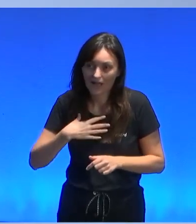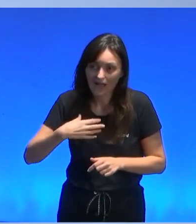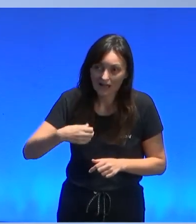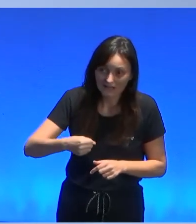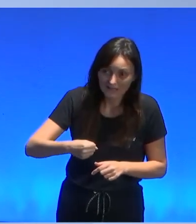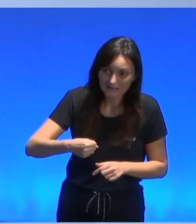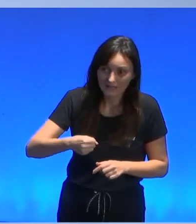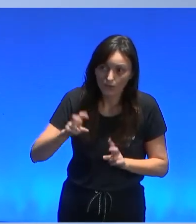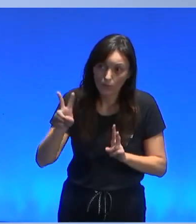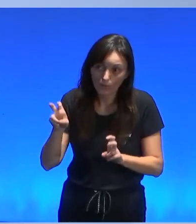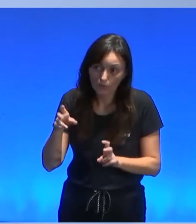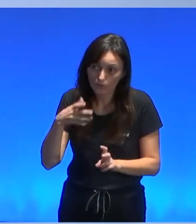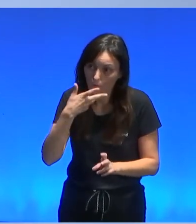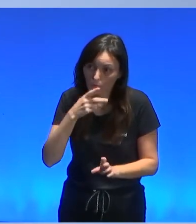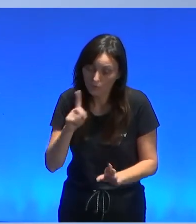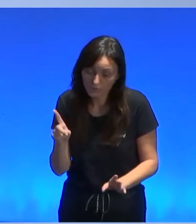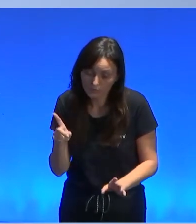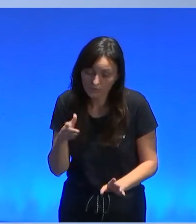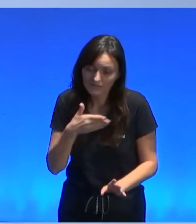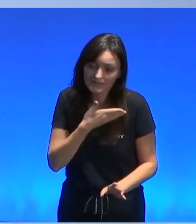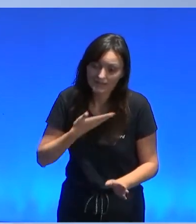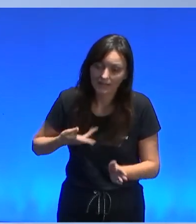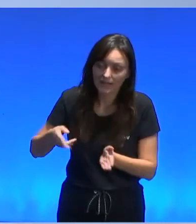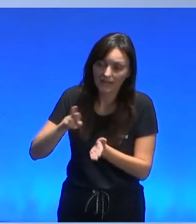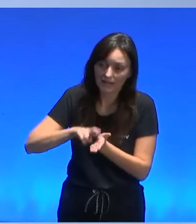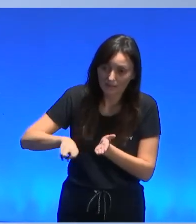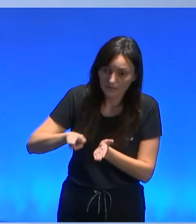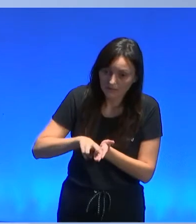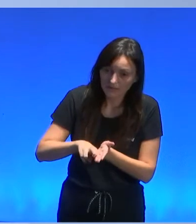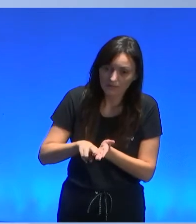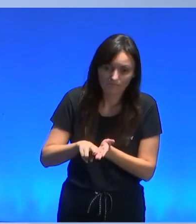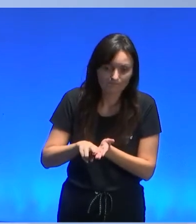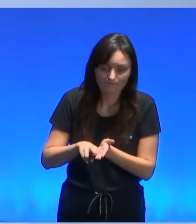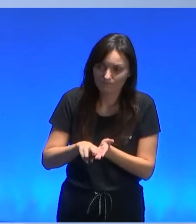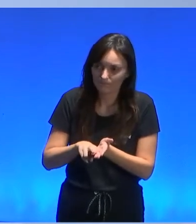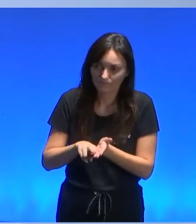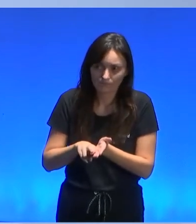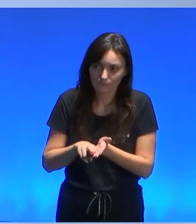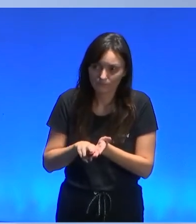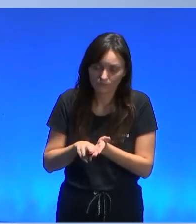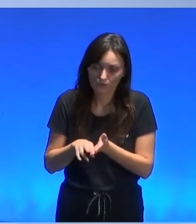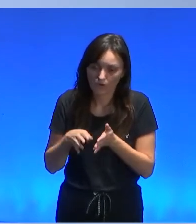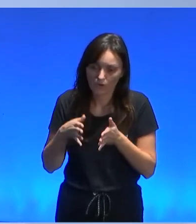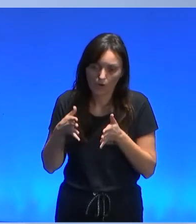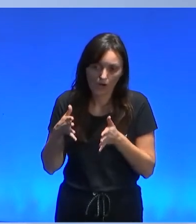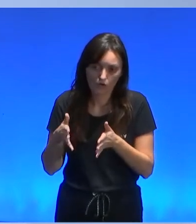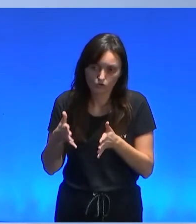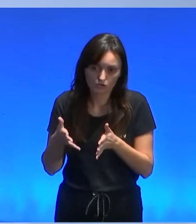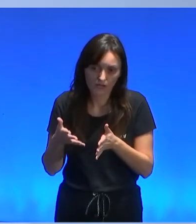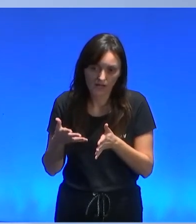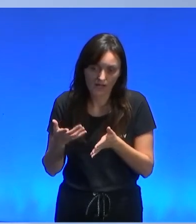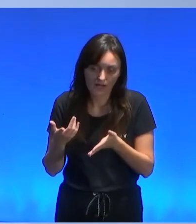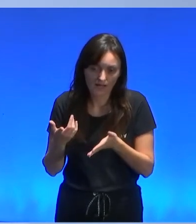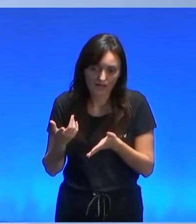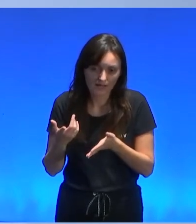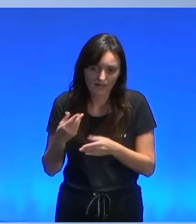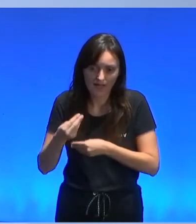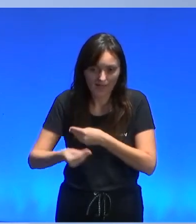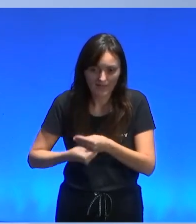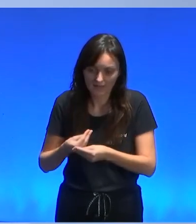no conocemos, repetir esta experiencia, no aconsejaría de hacer un consejo de niños de